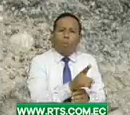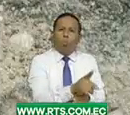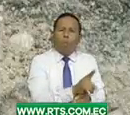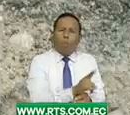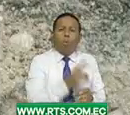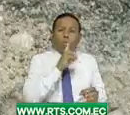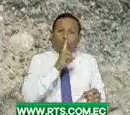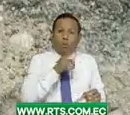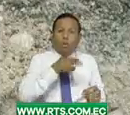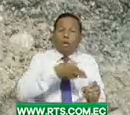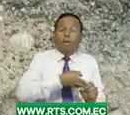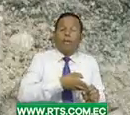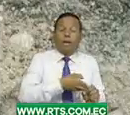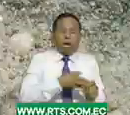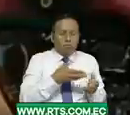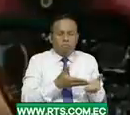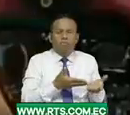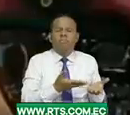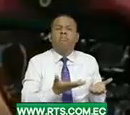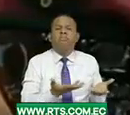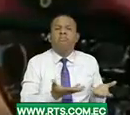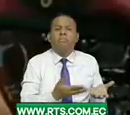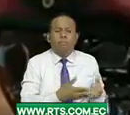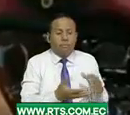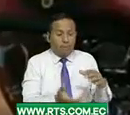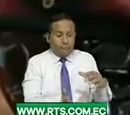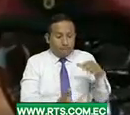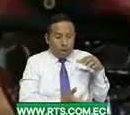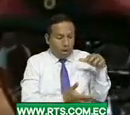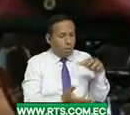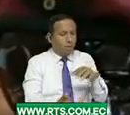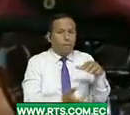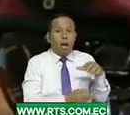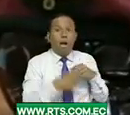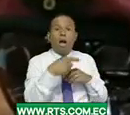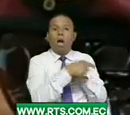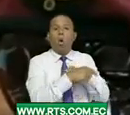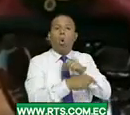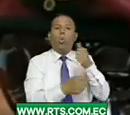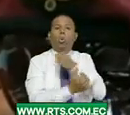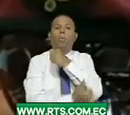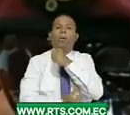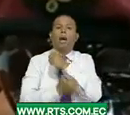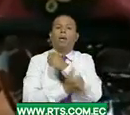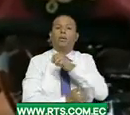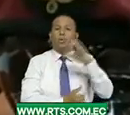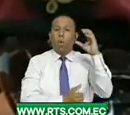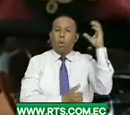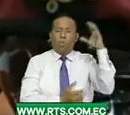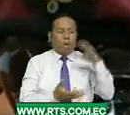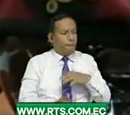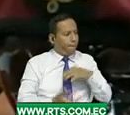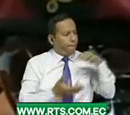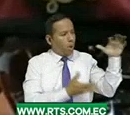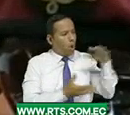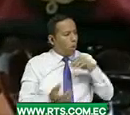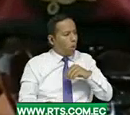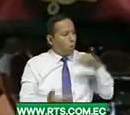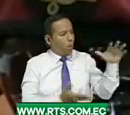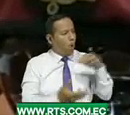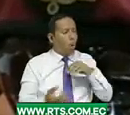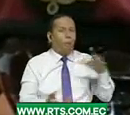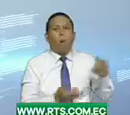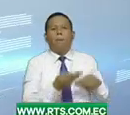el fin de pasar al vecino país como precursor químico para la obtención de la pasta base de